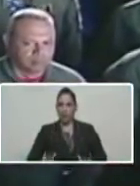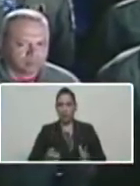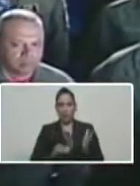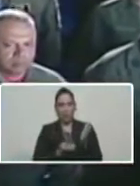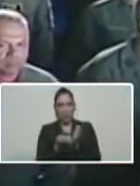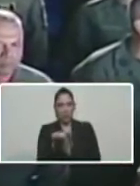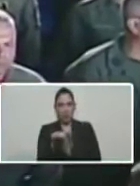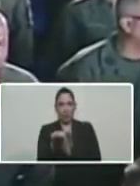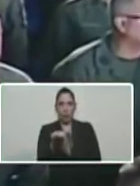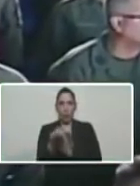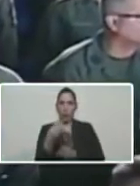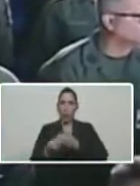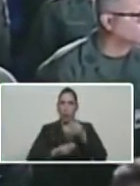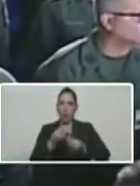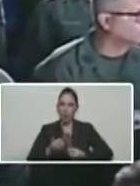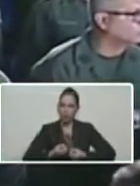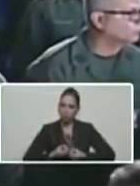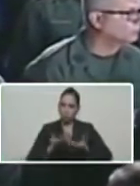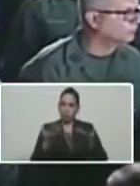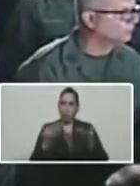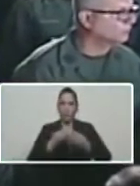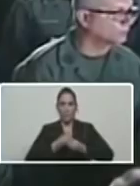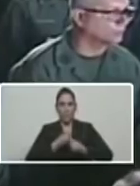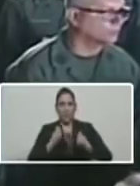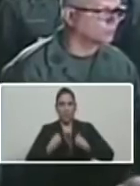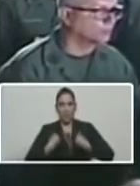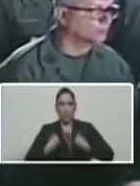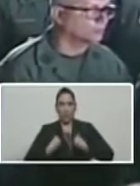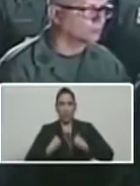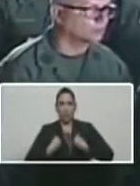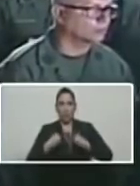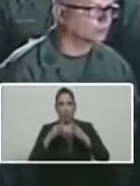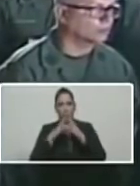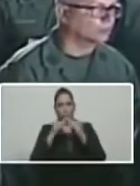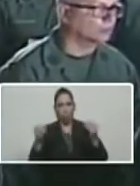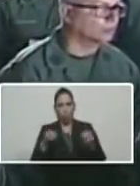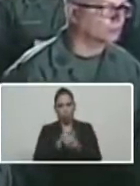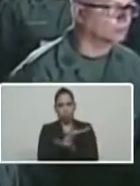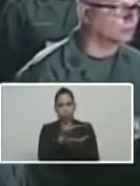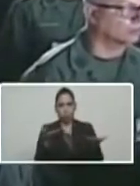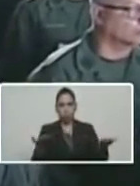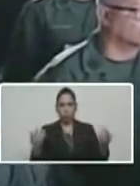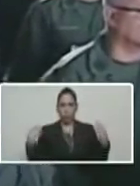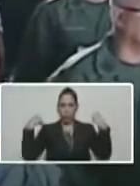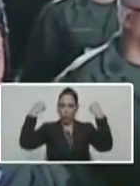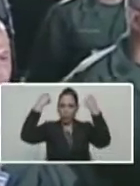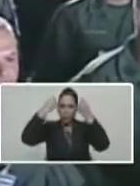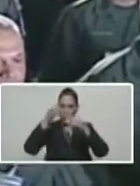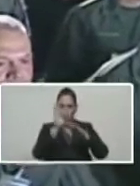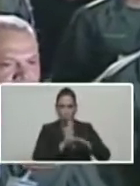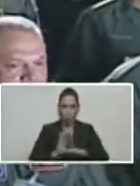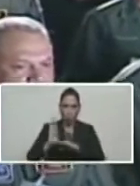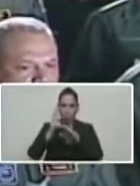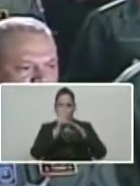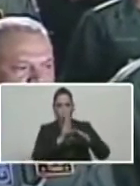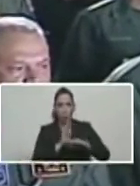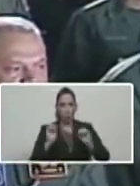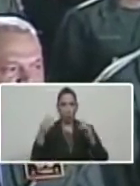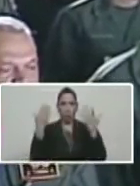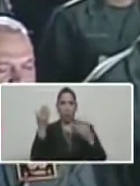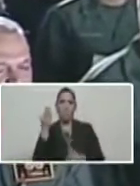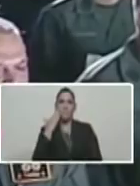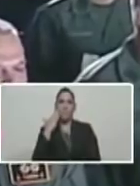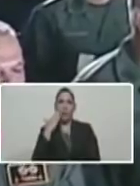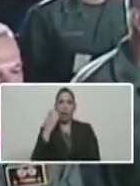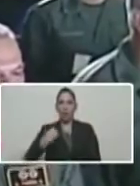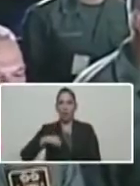el cumplimiento del deber, y a todos concédenos el amparo del manto de tu Santísima Madre, que invocamos como